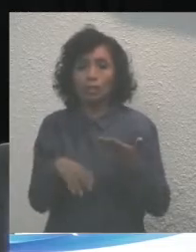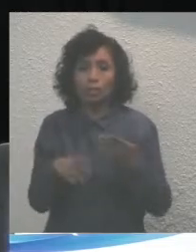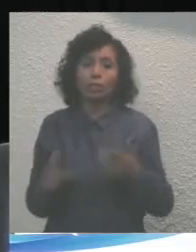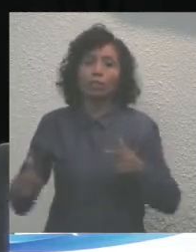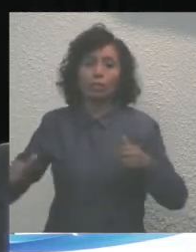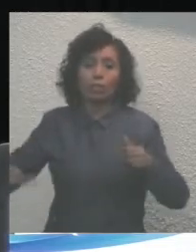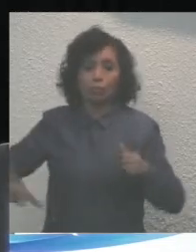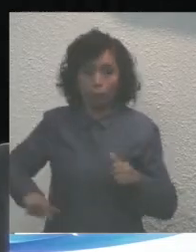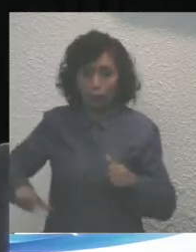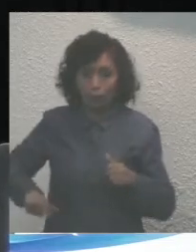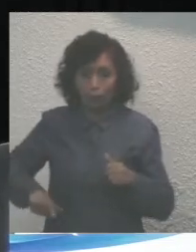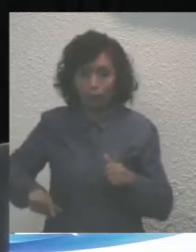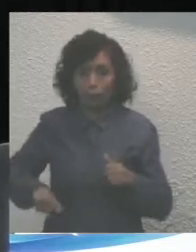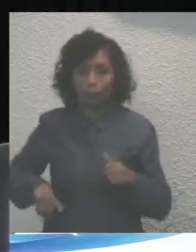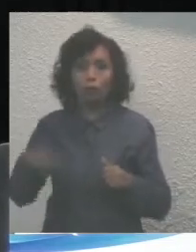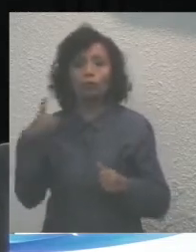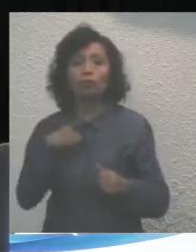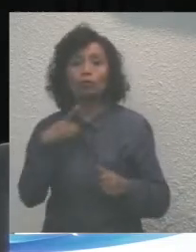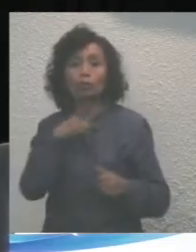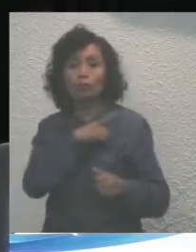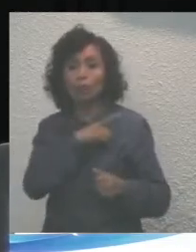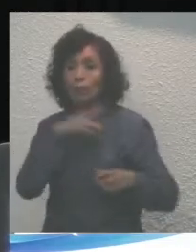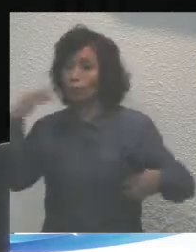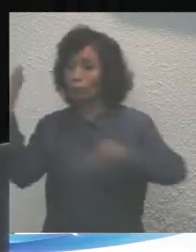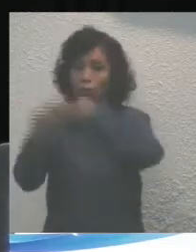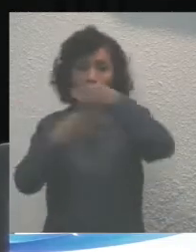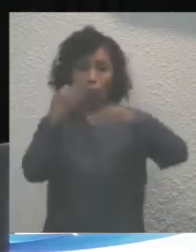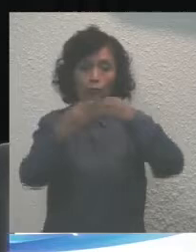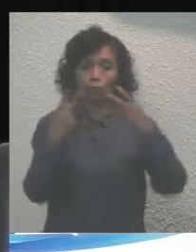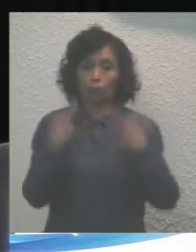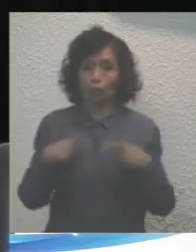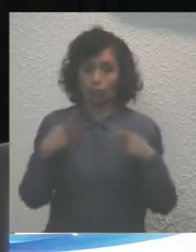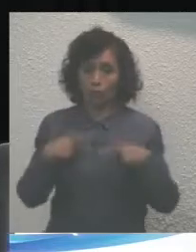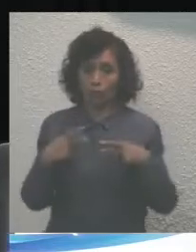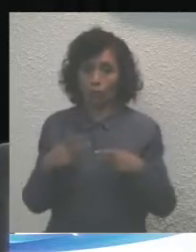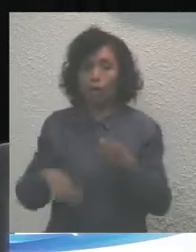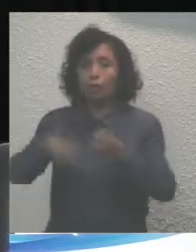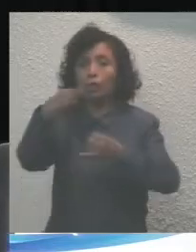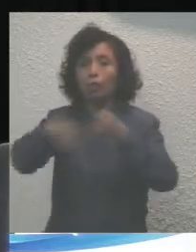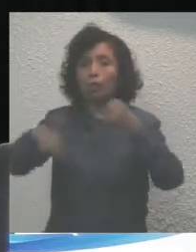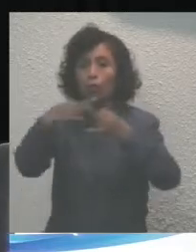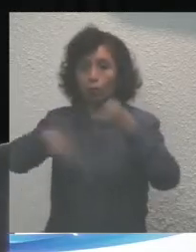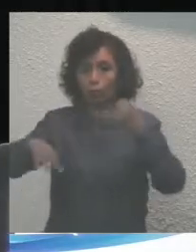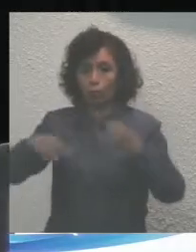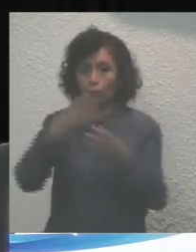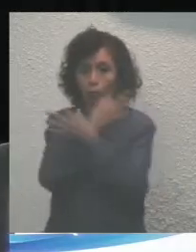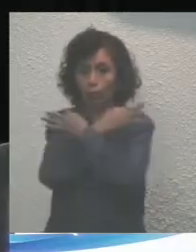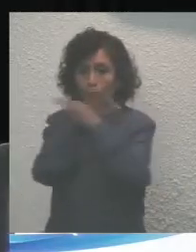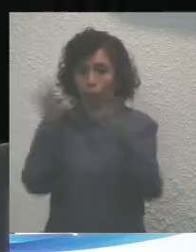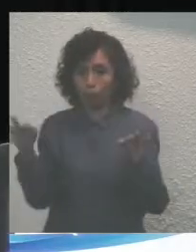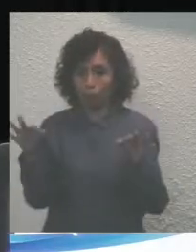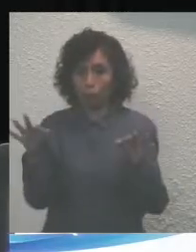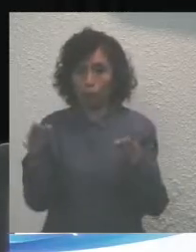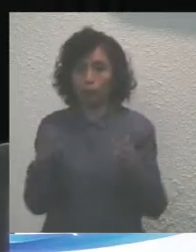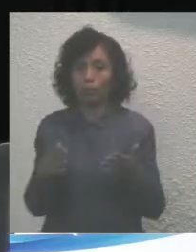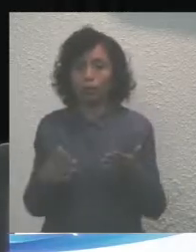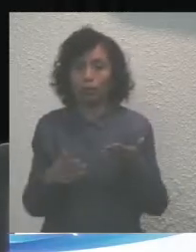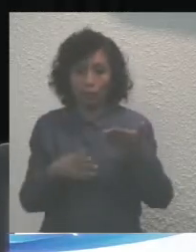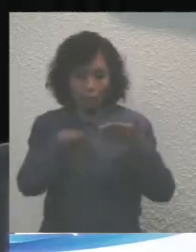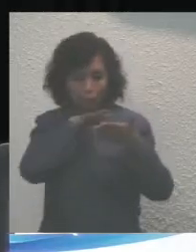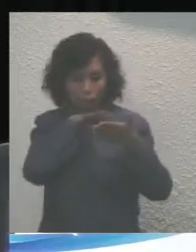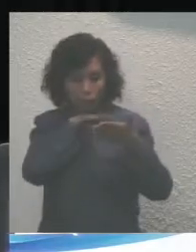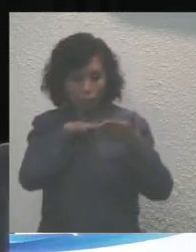gobierno es un deber de todo ciudadano. Este último informe sobre el estado que guarda